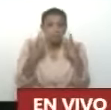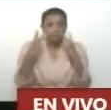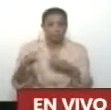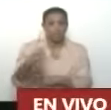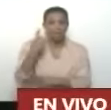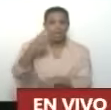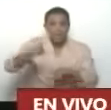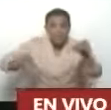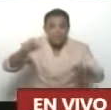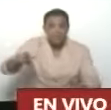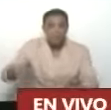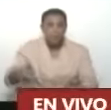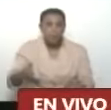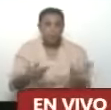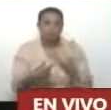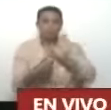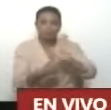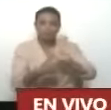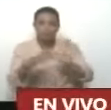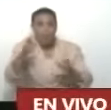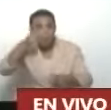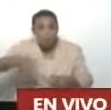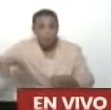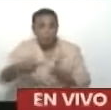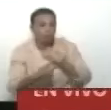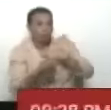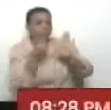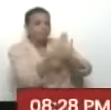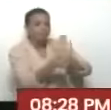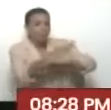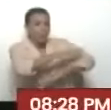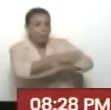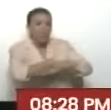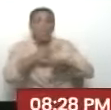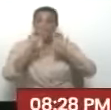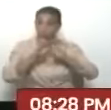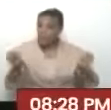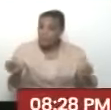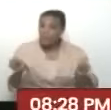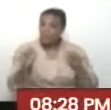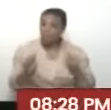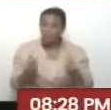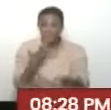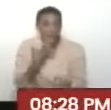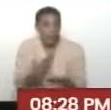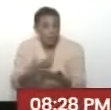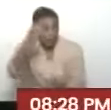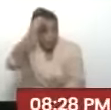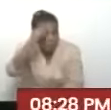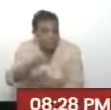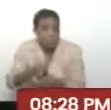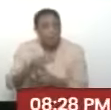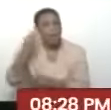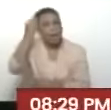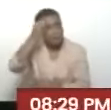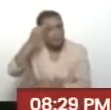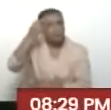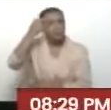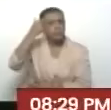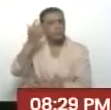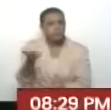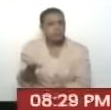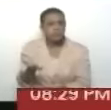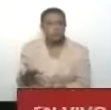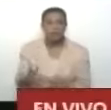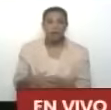es que el pueblo les da una tremenda lección de civismo, de educación, de argumentación, de raciocinio,